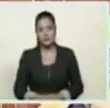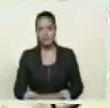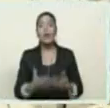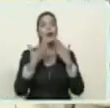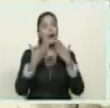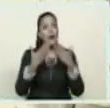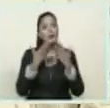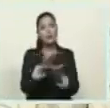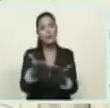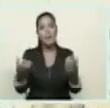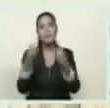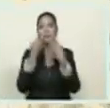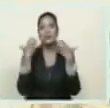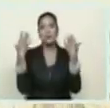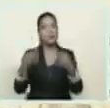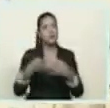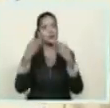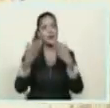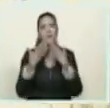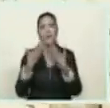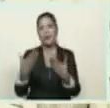gracias por sus bendiciones